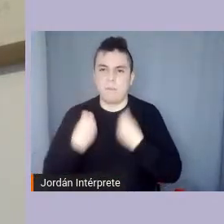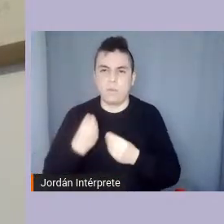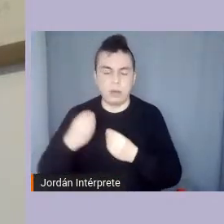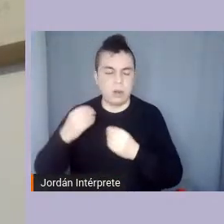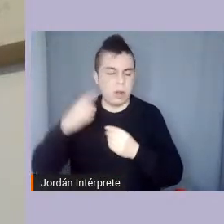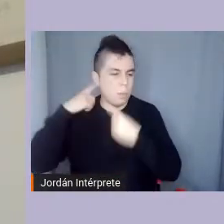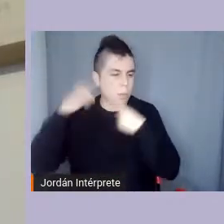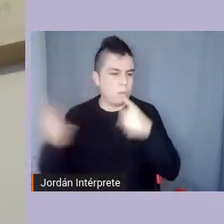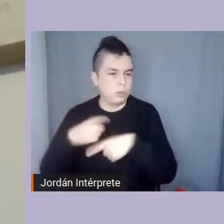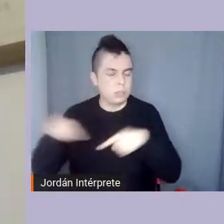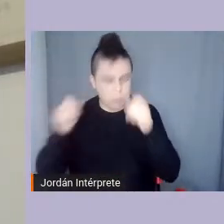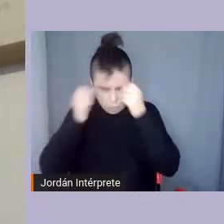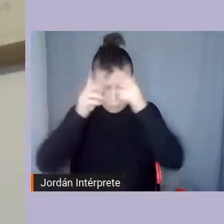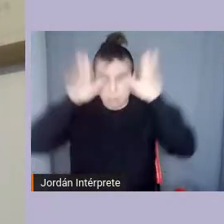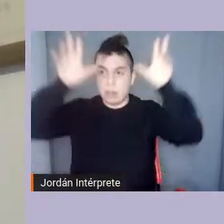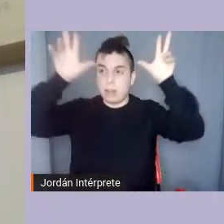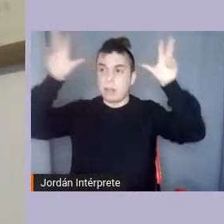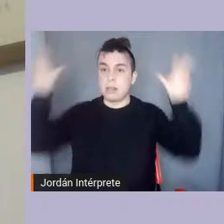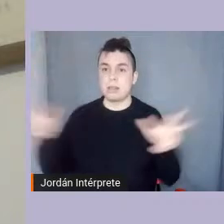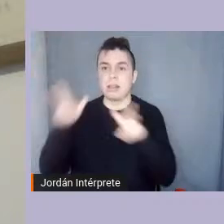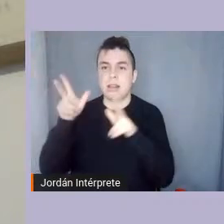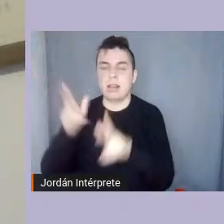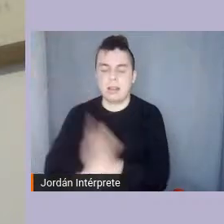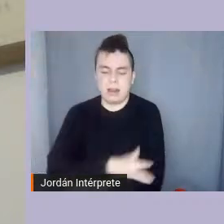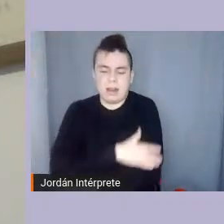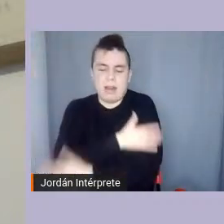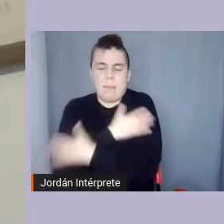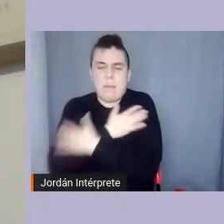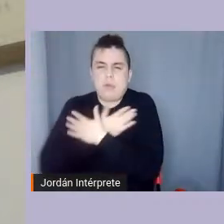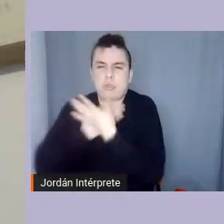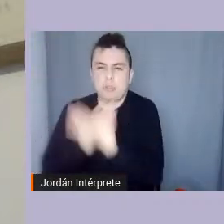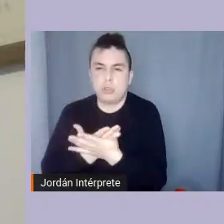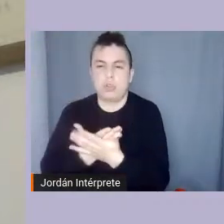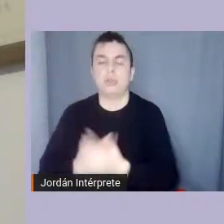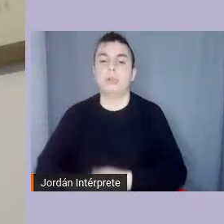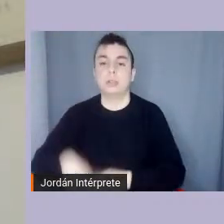y emocionalidad que es la música. Los